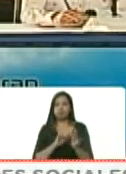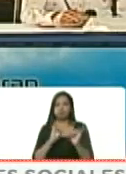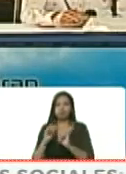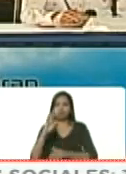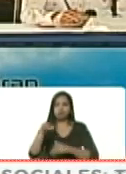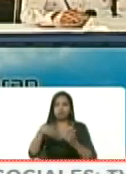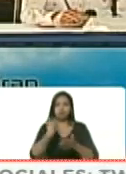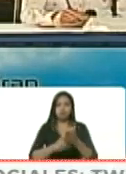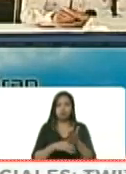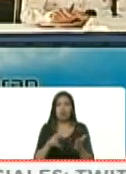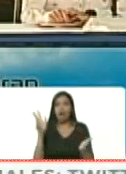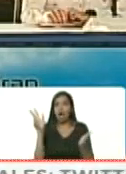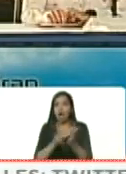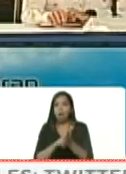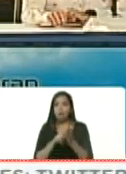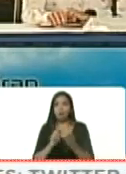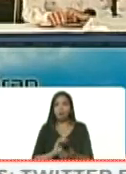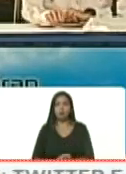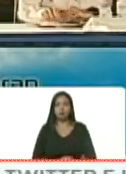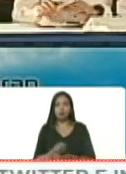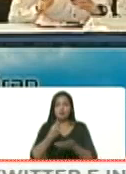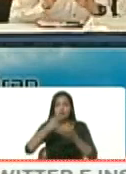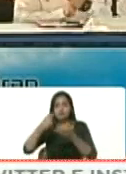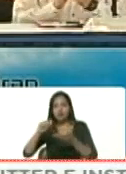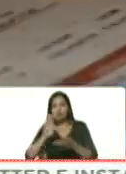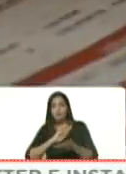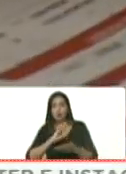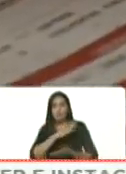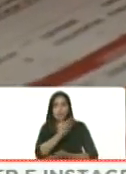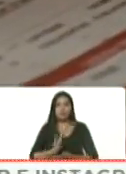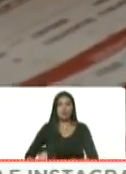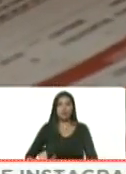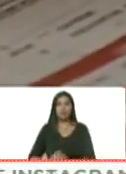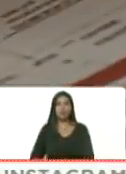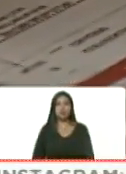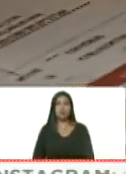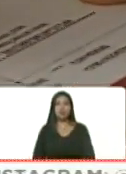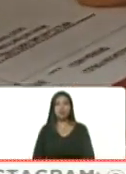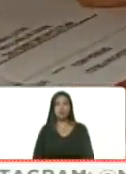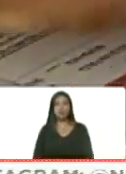decreto. Aprobado. Firma presidencial.